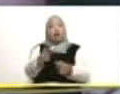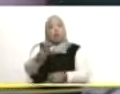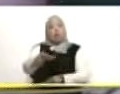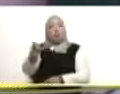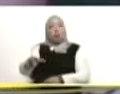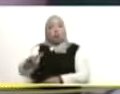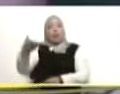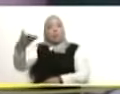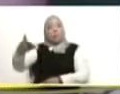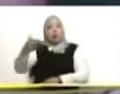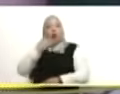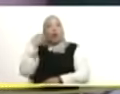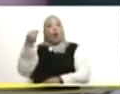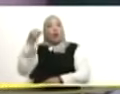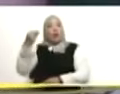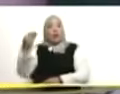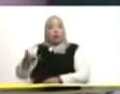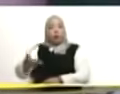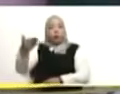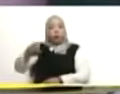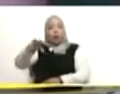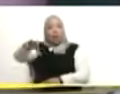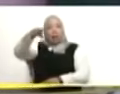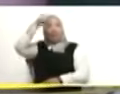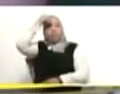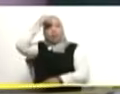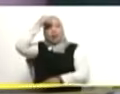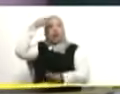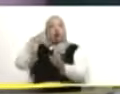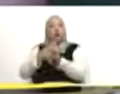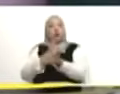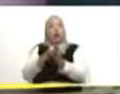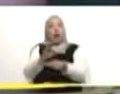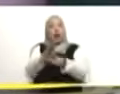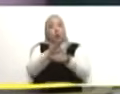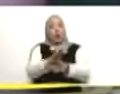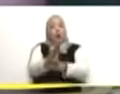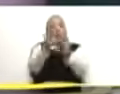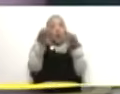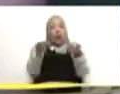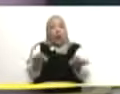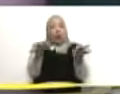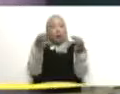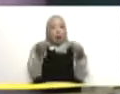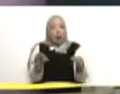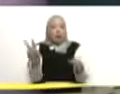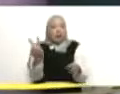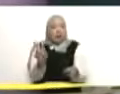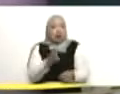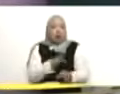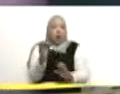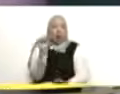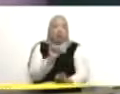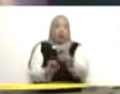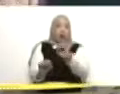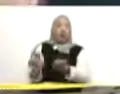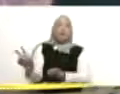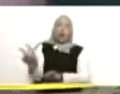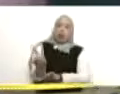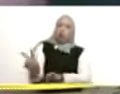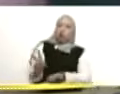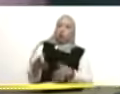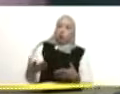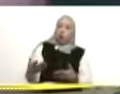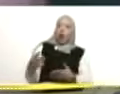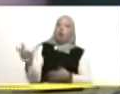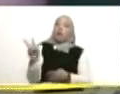y es por eso que será una de las áreas de trabajo, la defensa de nuestro país, la defensa de nuestros glaciares, la defensa de